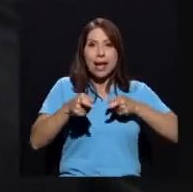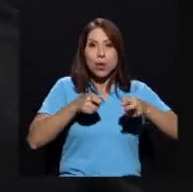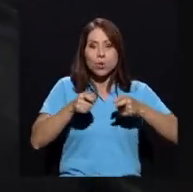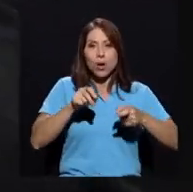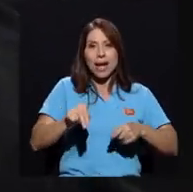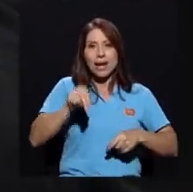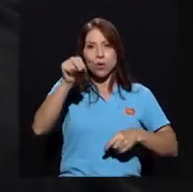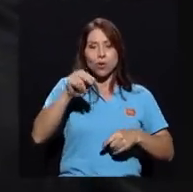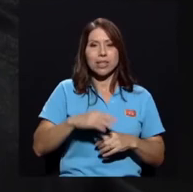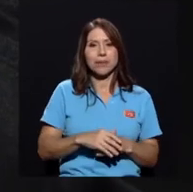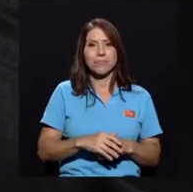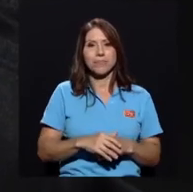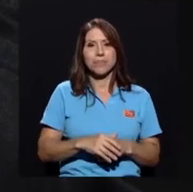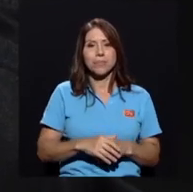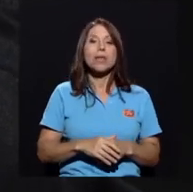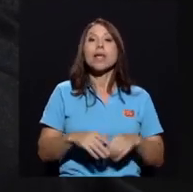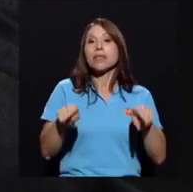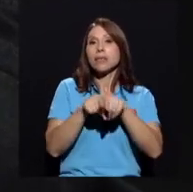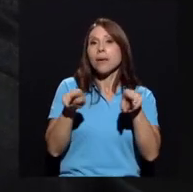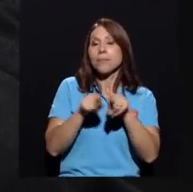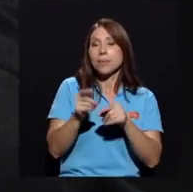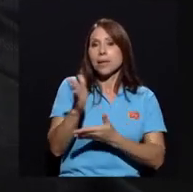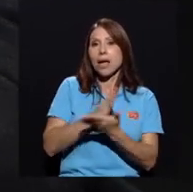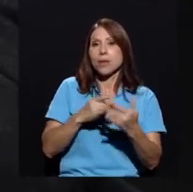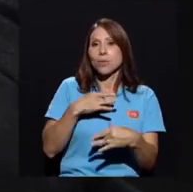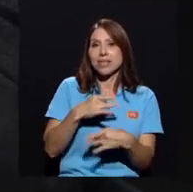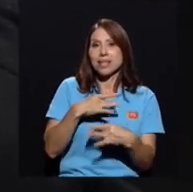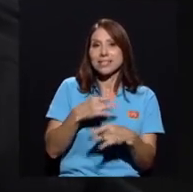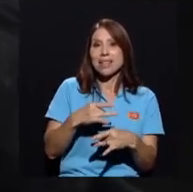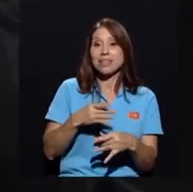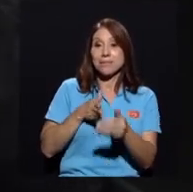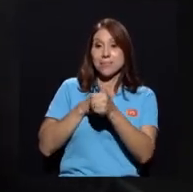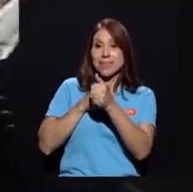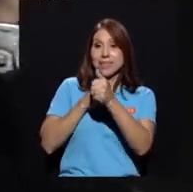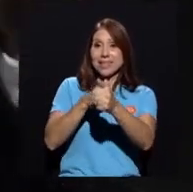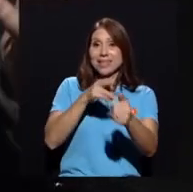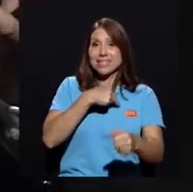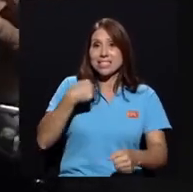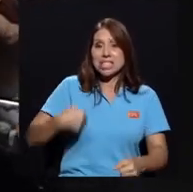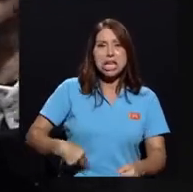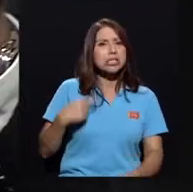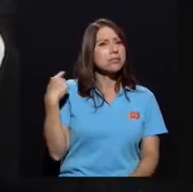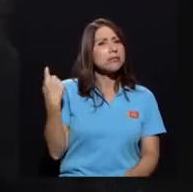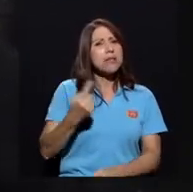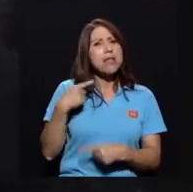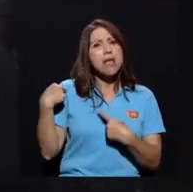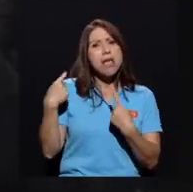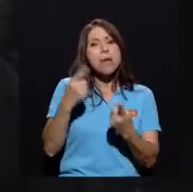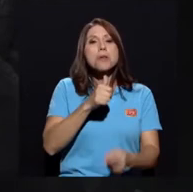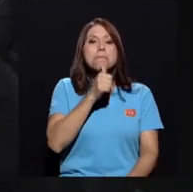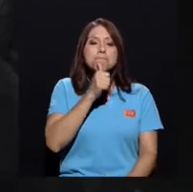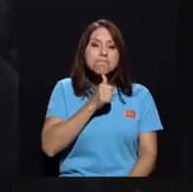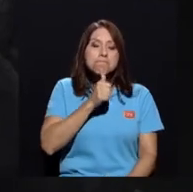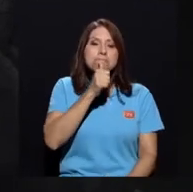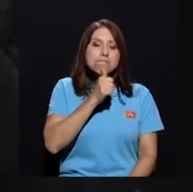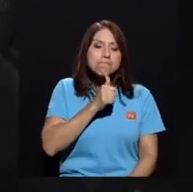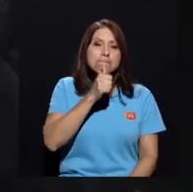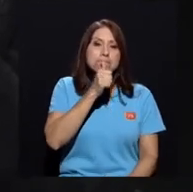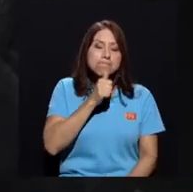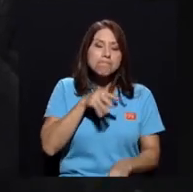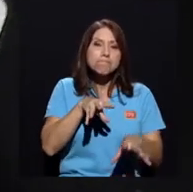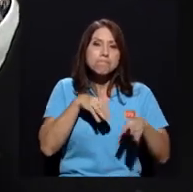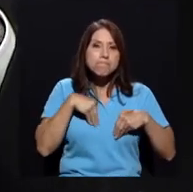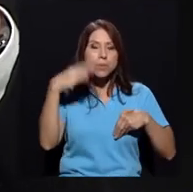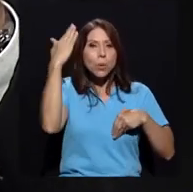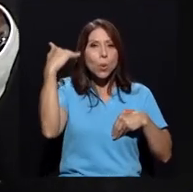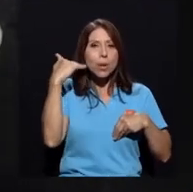norte. El otro elemento interesante es que la dirigencia china, que siempre ha sido muy tolerante con la dirigencia coreana del